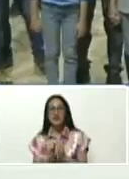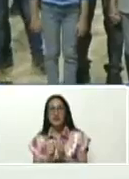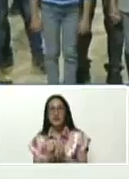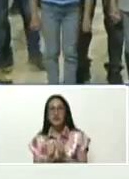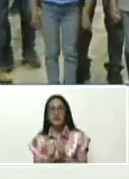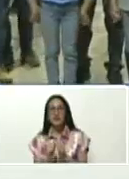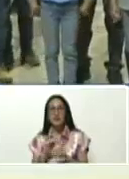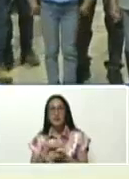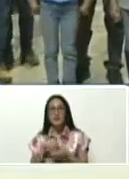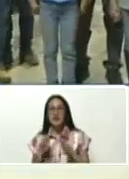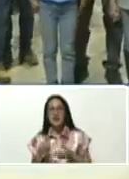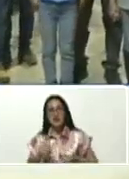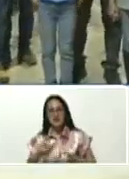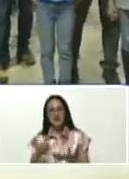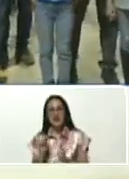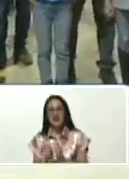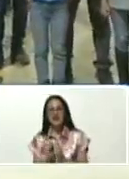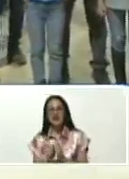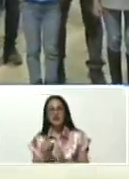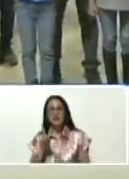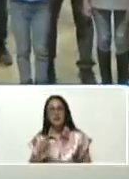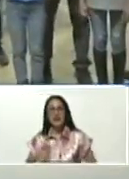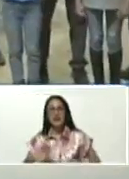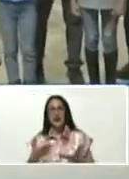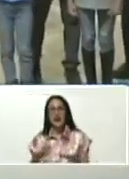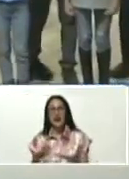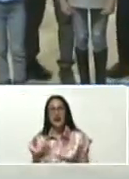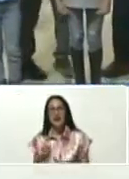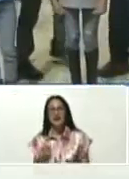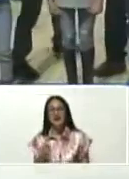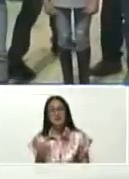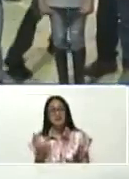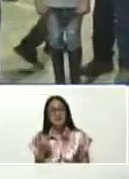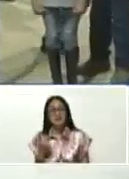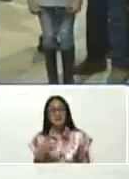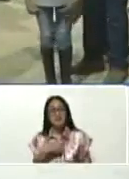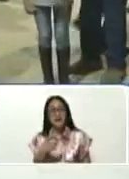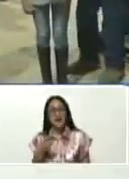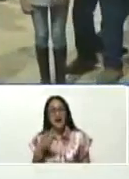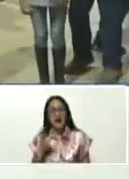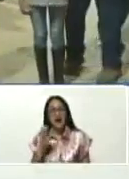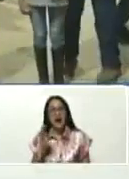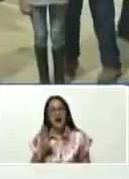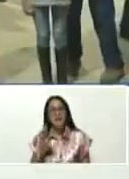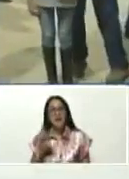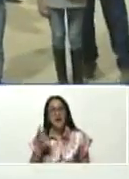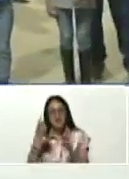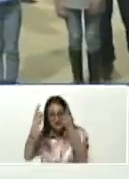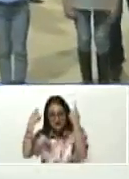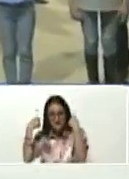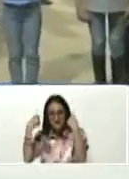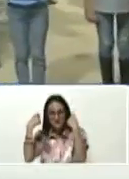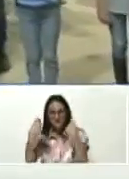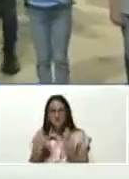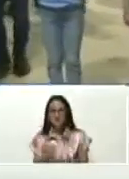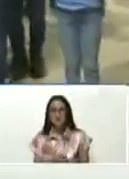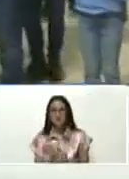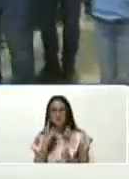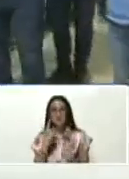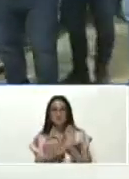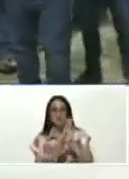señor ministro y también le vamos a regalar algo muy novedoso que tenemos aquí, que es de cabra. Pero quiero mostrarle también estos